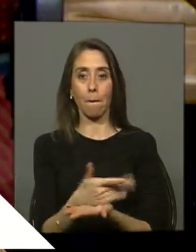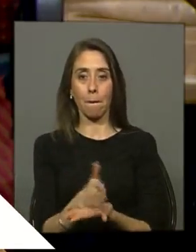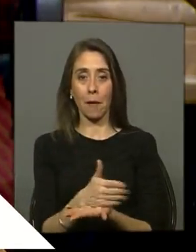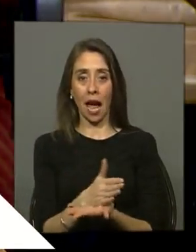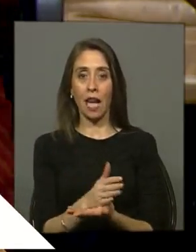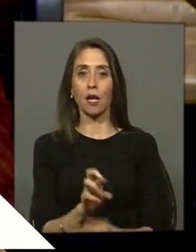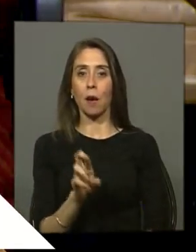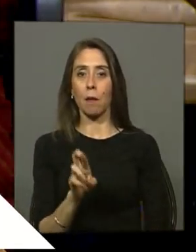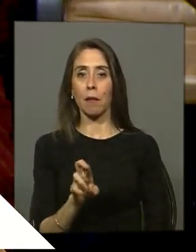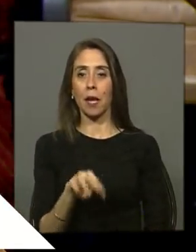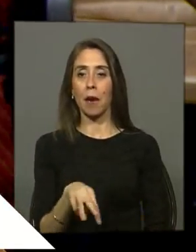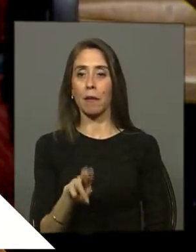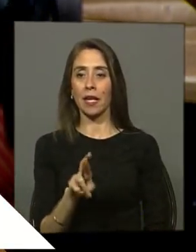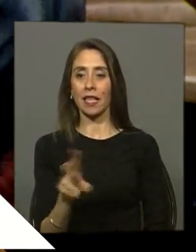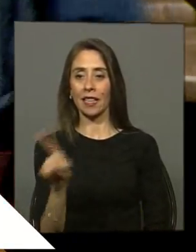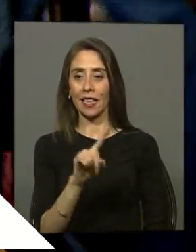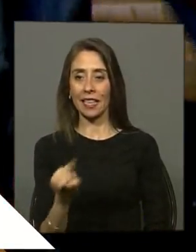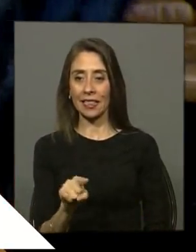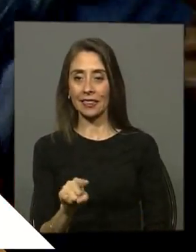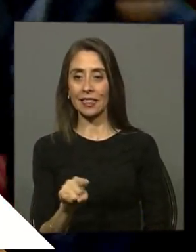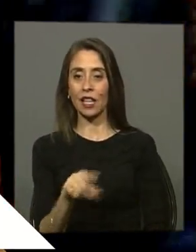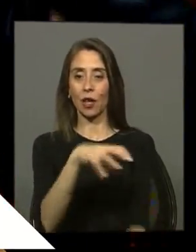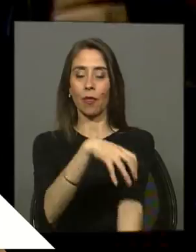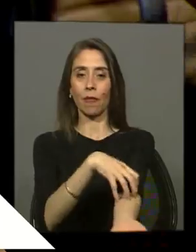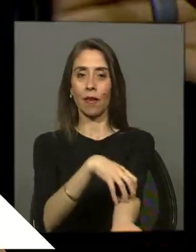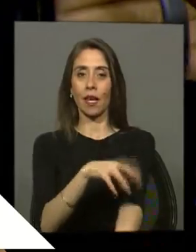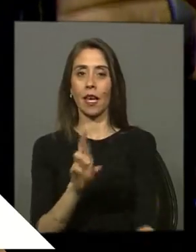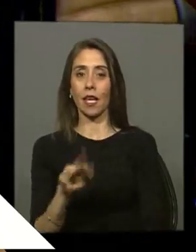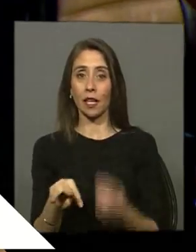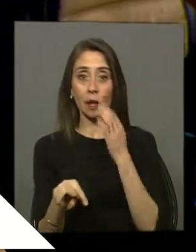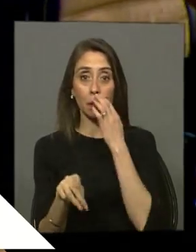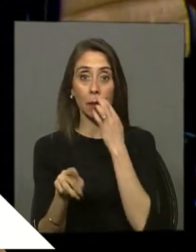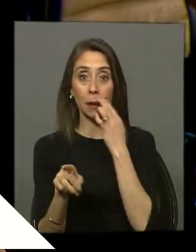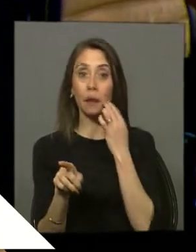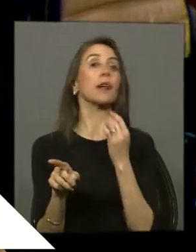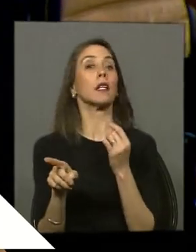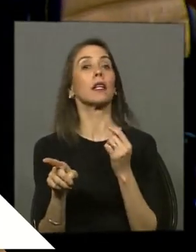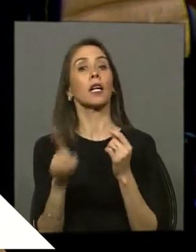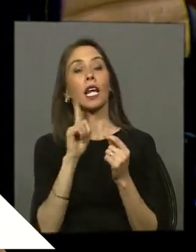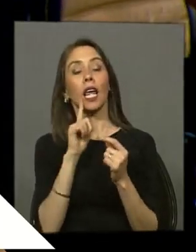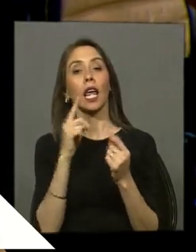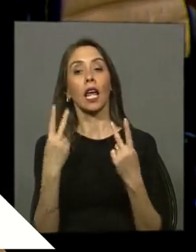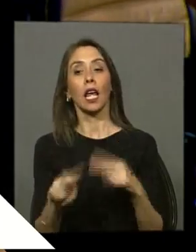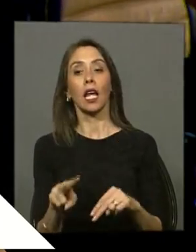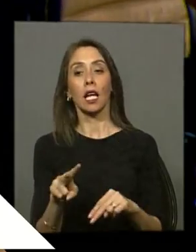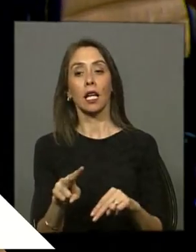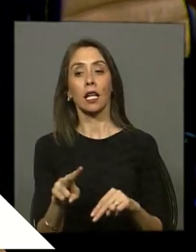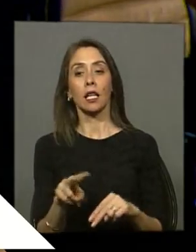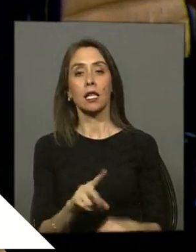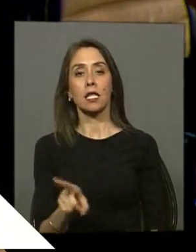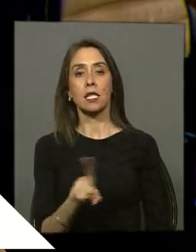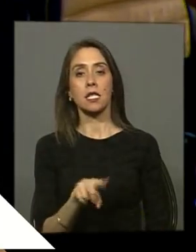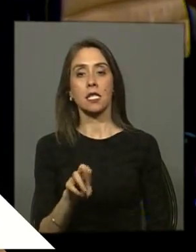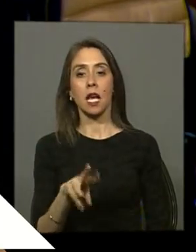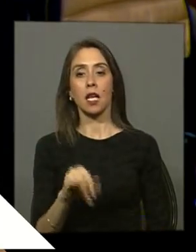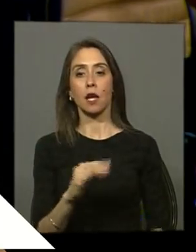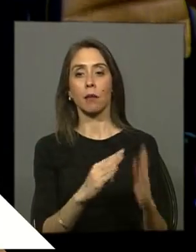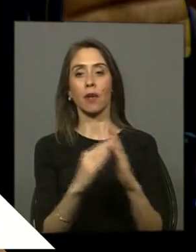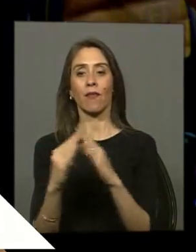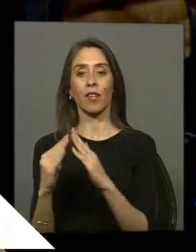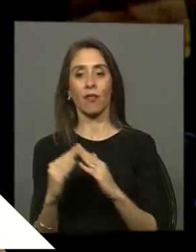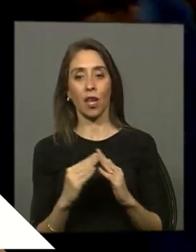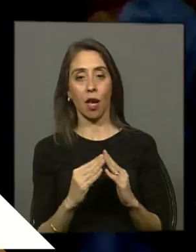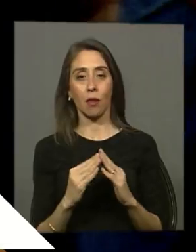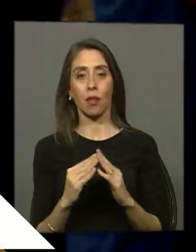PRMS en la región metropolitana eso está bajo la intuición de los seremis de vivienda y además